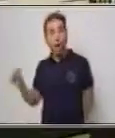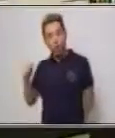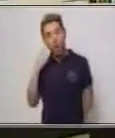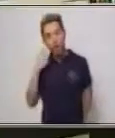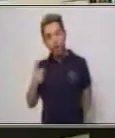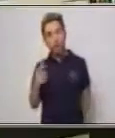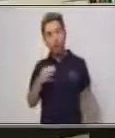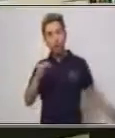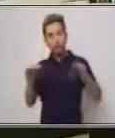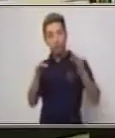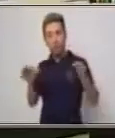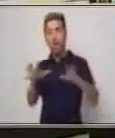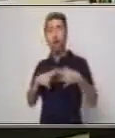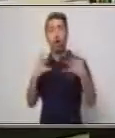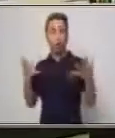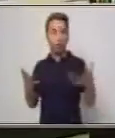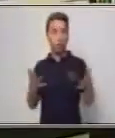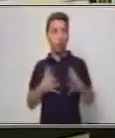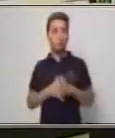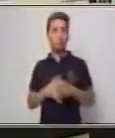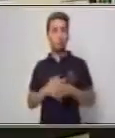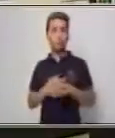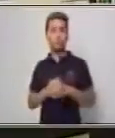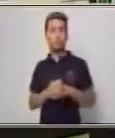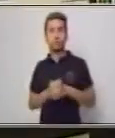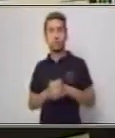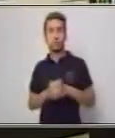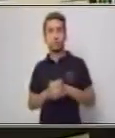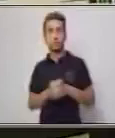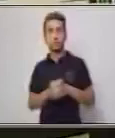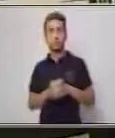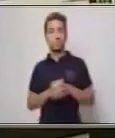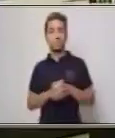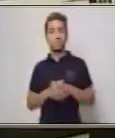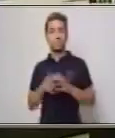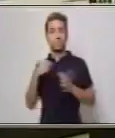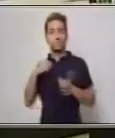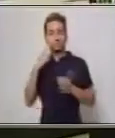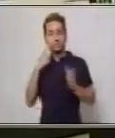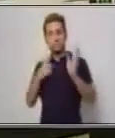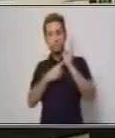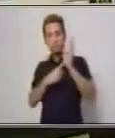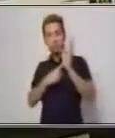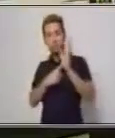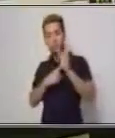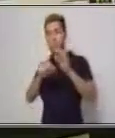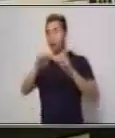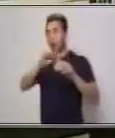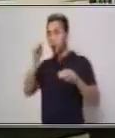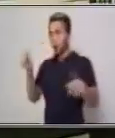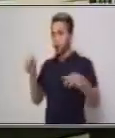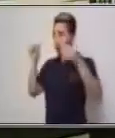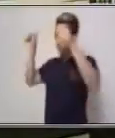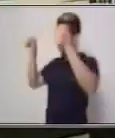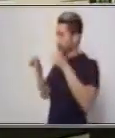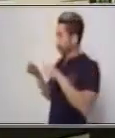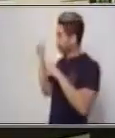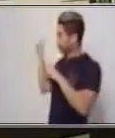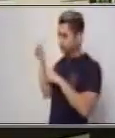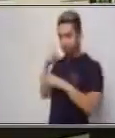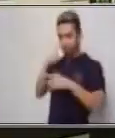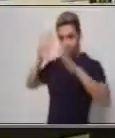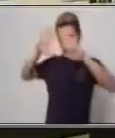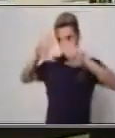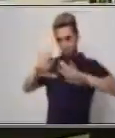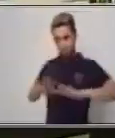Y en la explicación de la temática, yo te presentaré un papelógrafo, un cartel, en el cual te